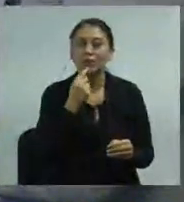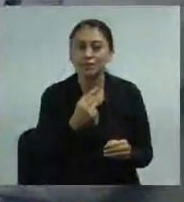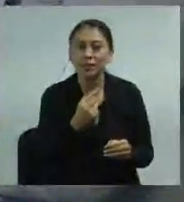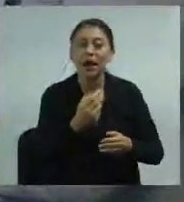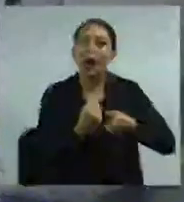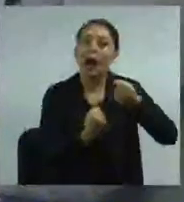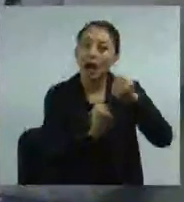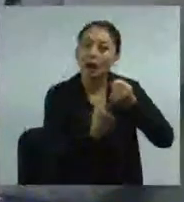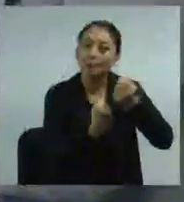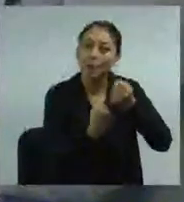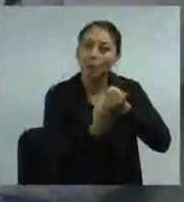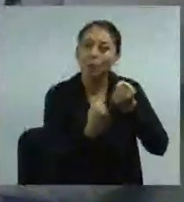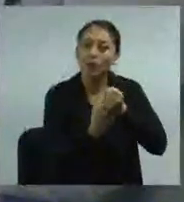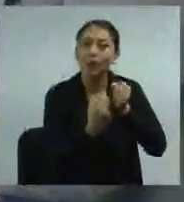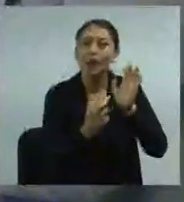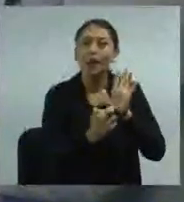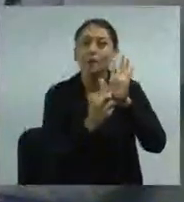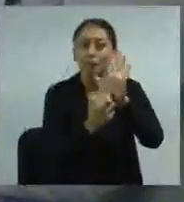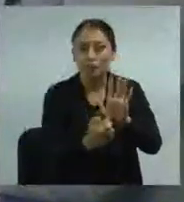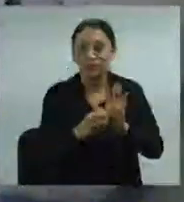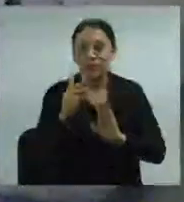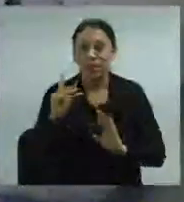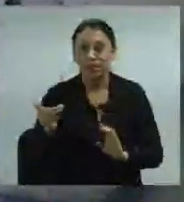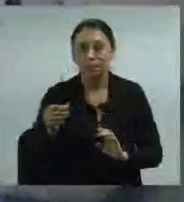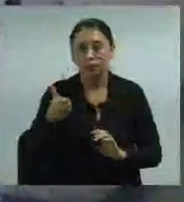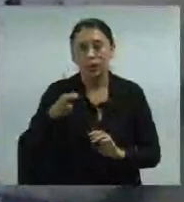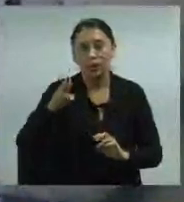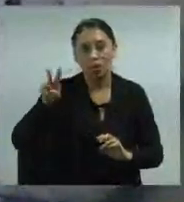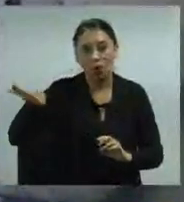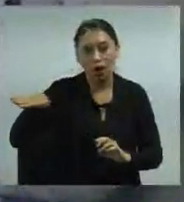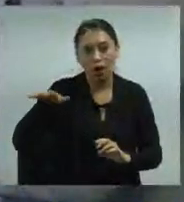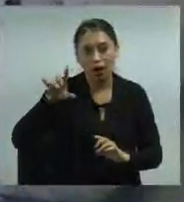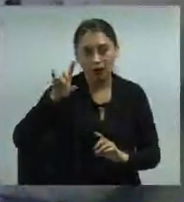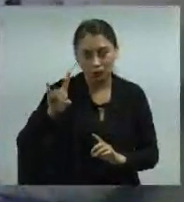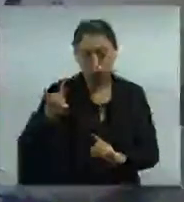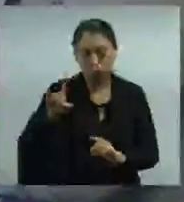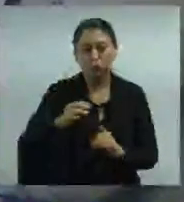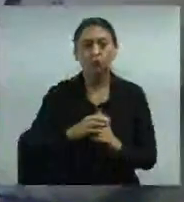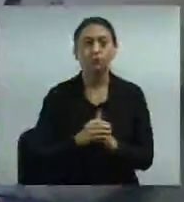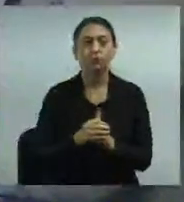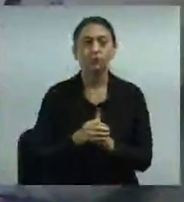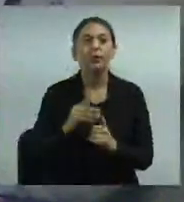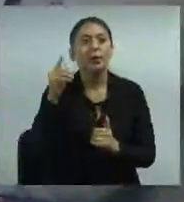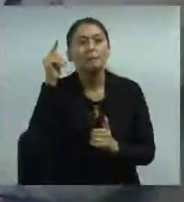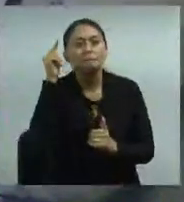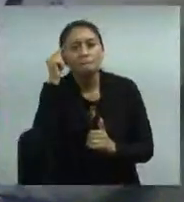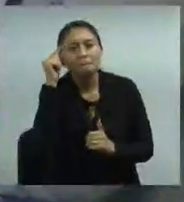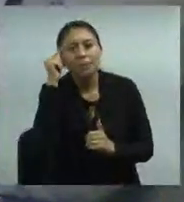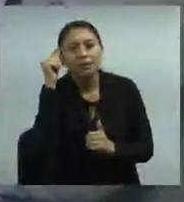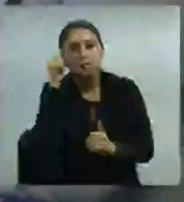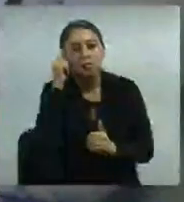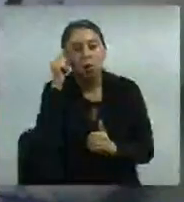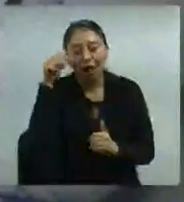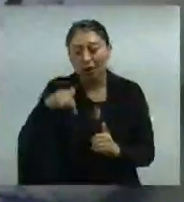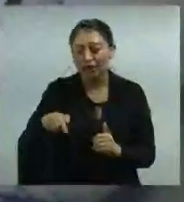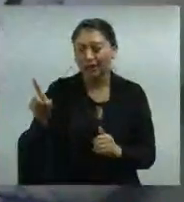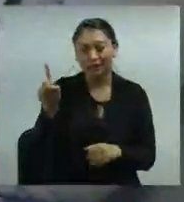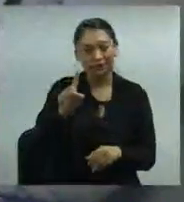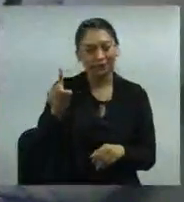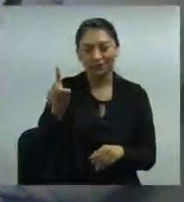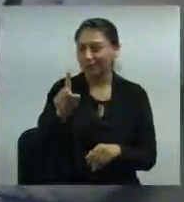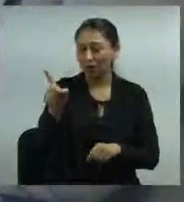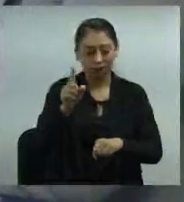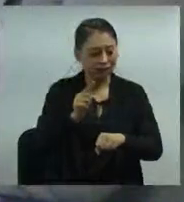a la petición del diputado Arzú. Con todo respeto también menciono su nombre. Pienso que no es el momento mismo